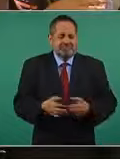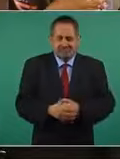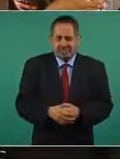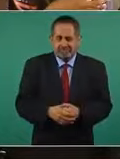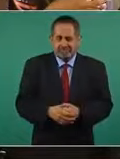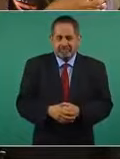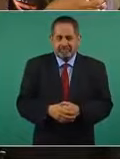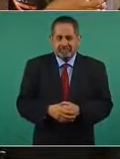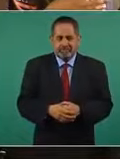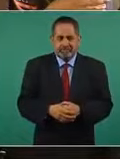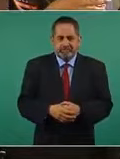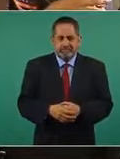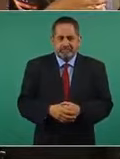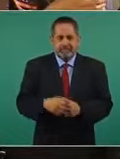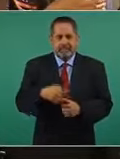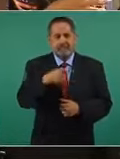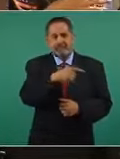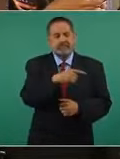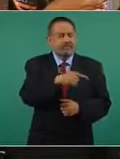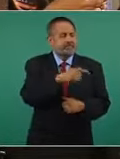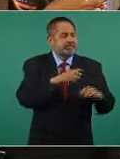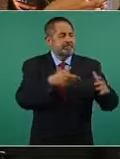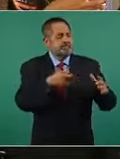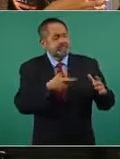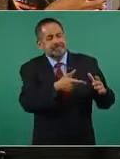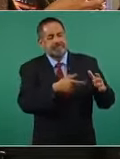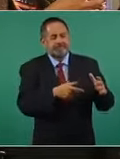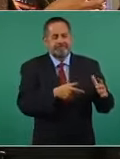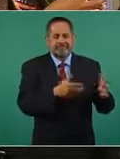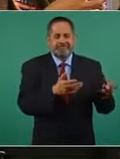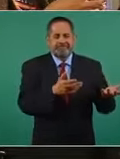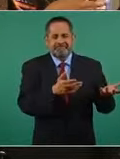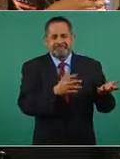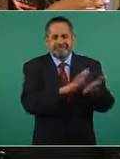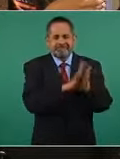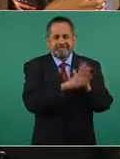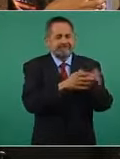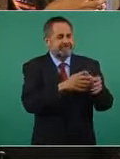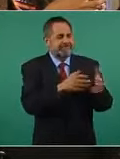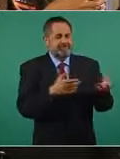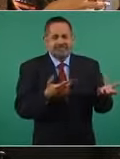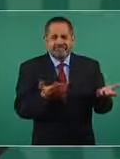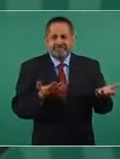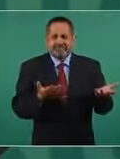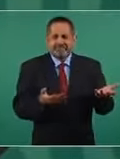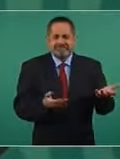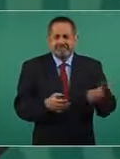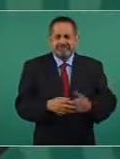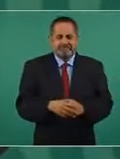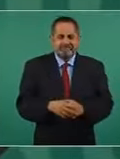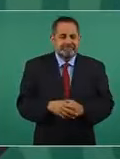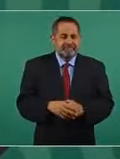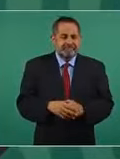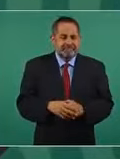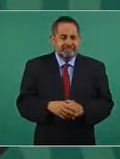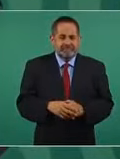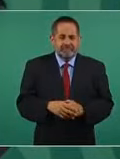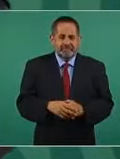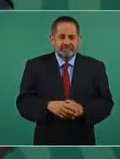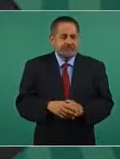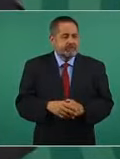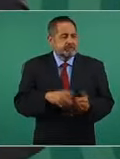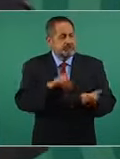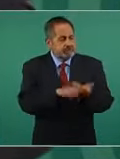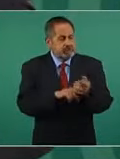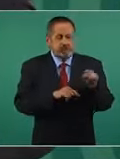Y en la AMPA del periodismo hay,